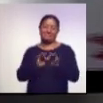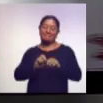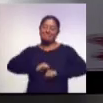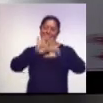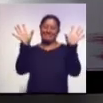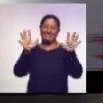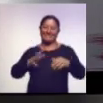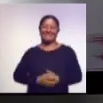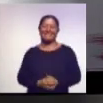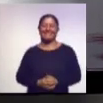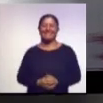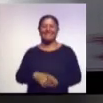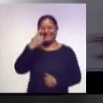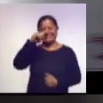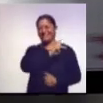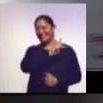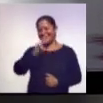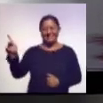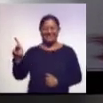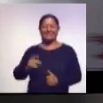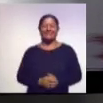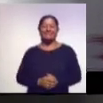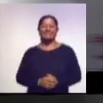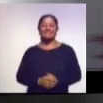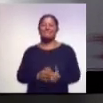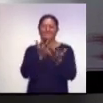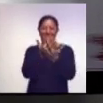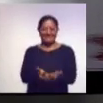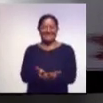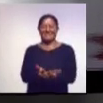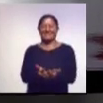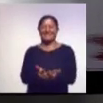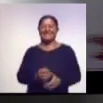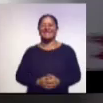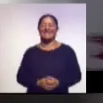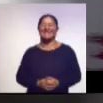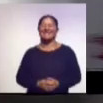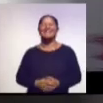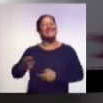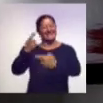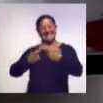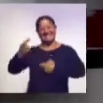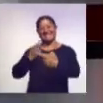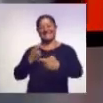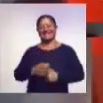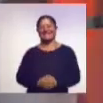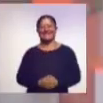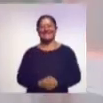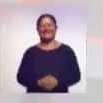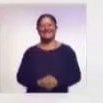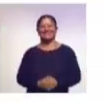supuesto, para la audiencia. Vamos a la pausa, ¿qué le parece? No se vaya, regresamos.